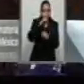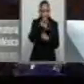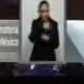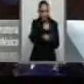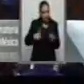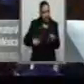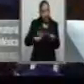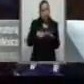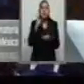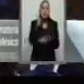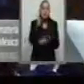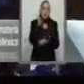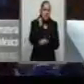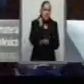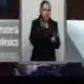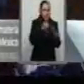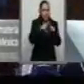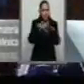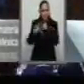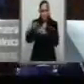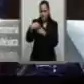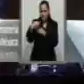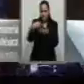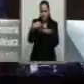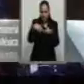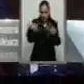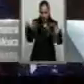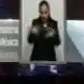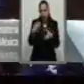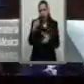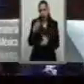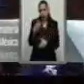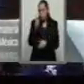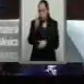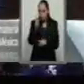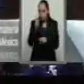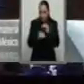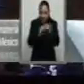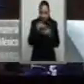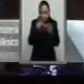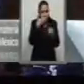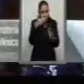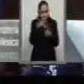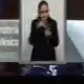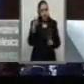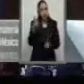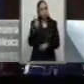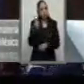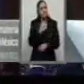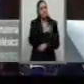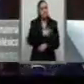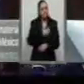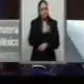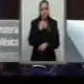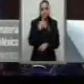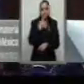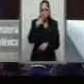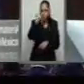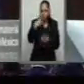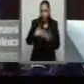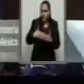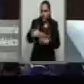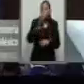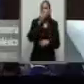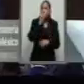celebración. De aprobarse, esta reforma saldará una deuda histórica con los capitalinos, a quienes